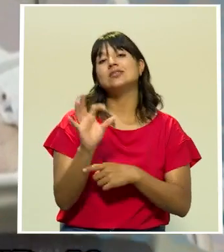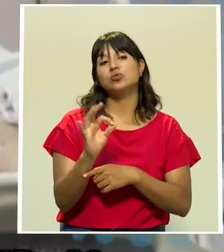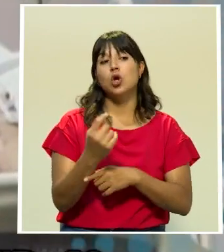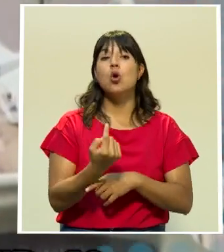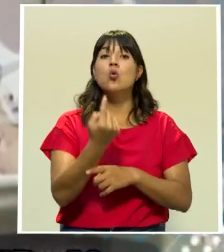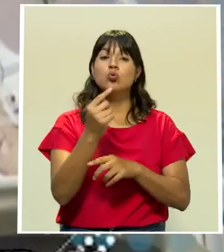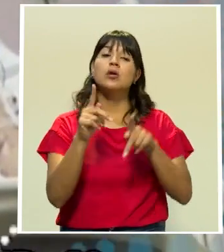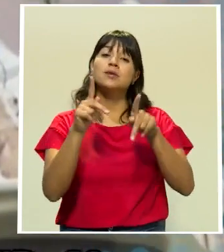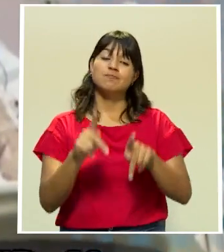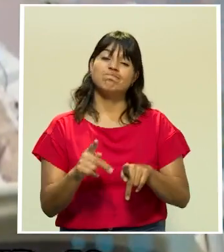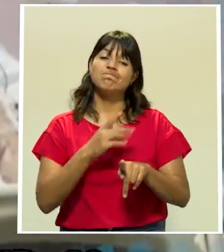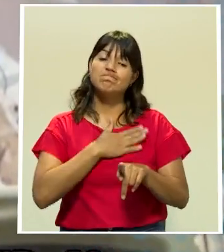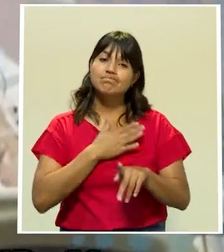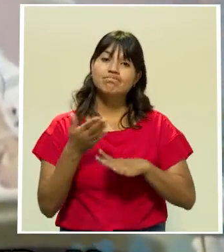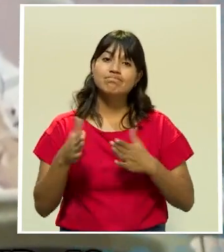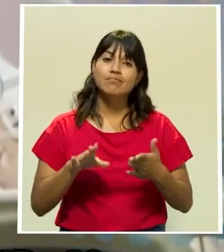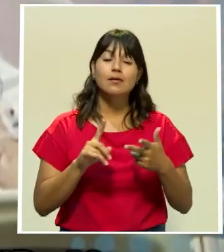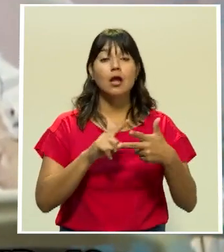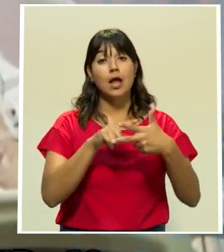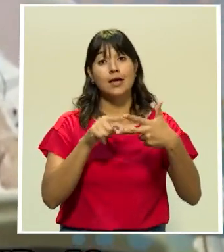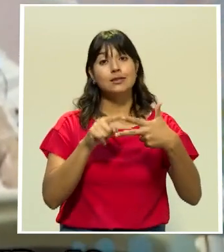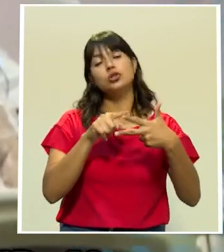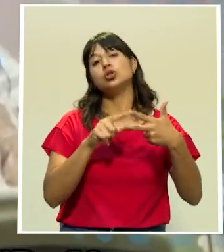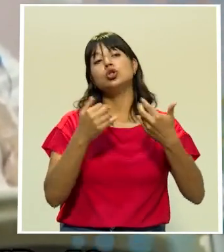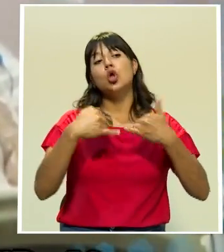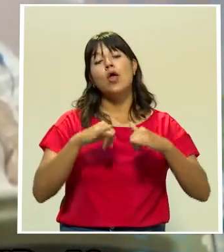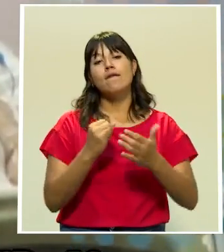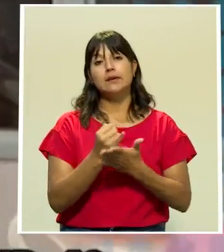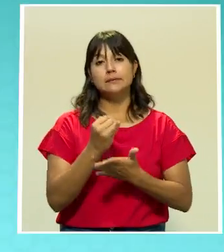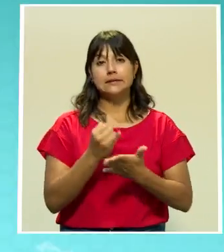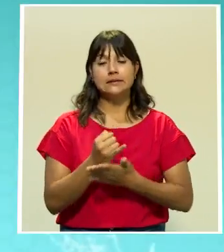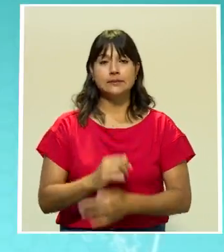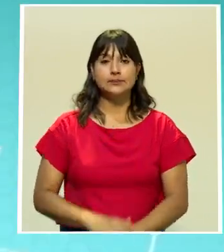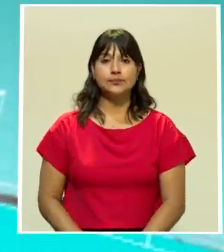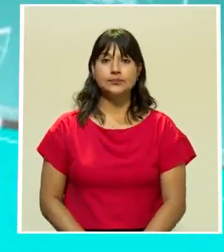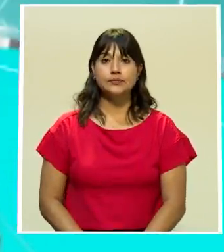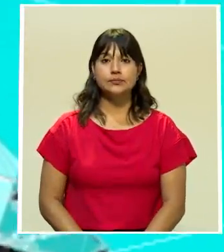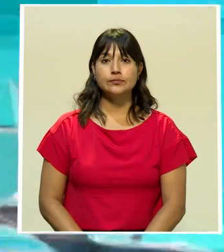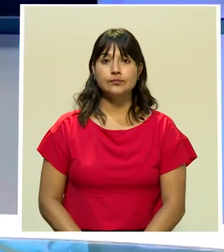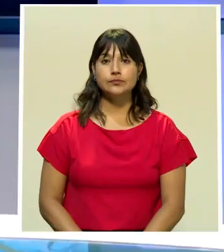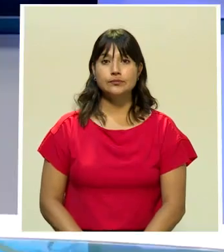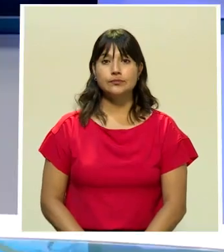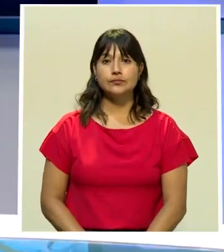lamentablemente falleció y los otros 2 están en investigación.